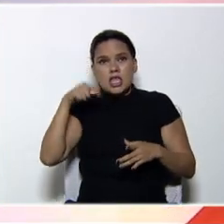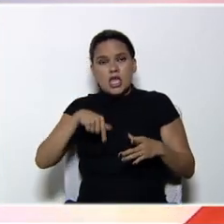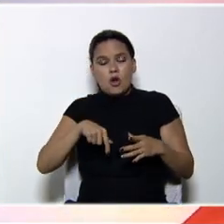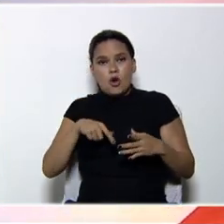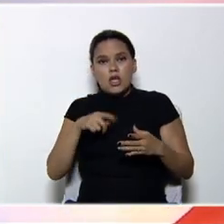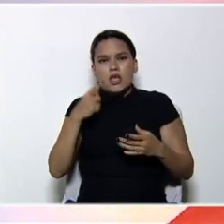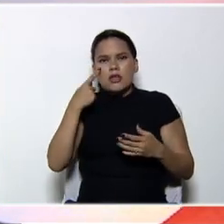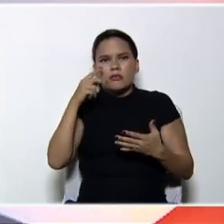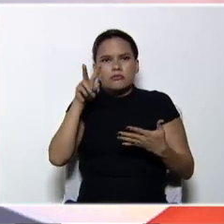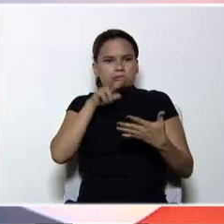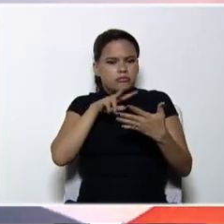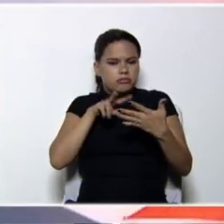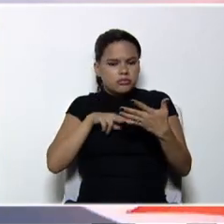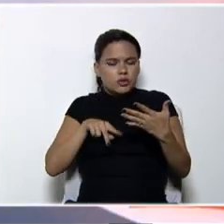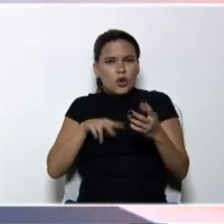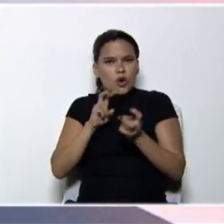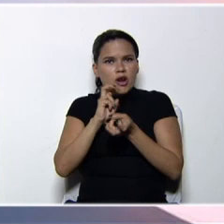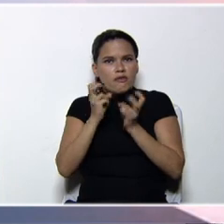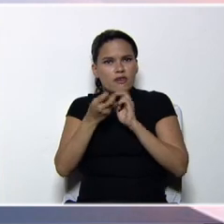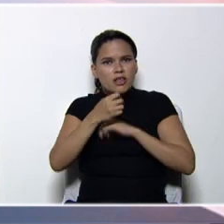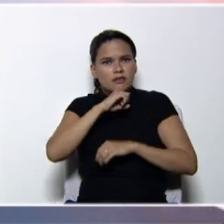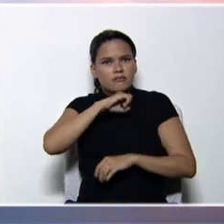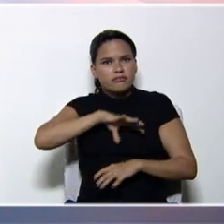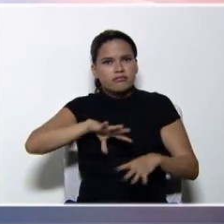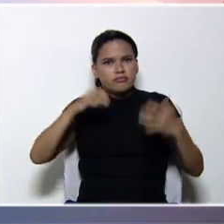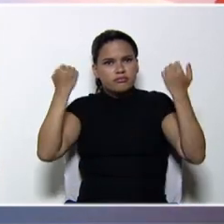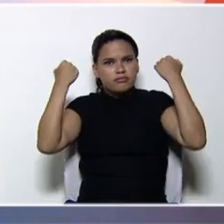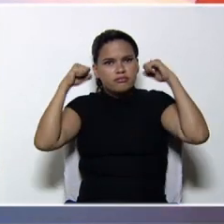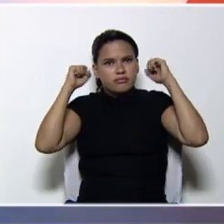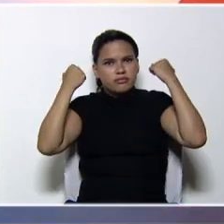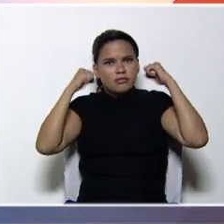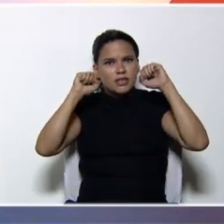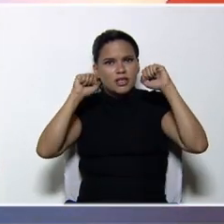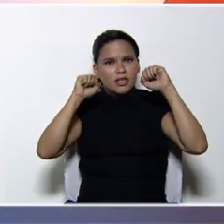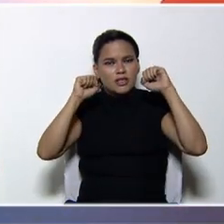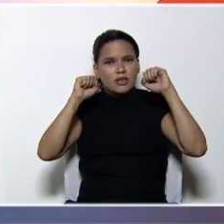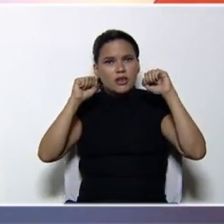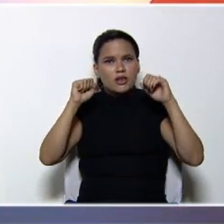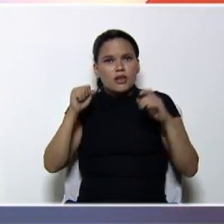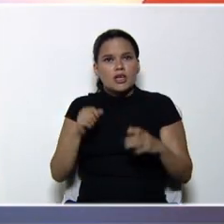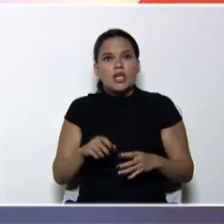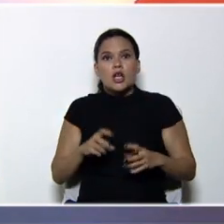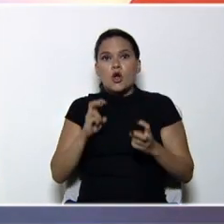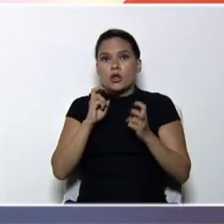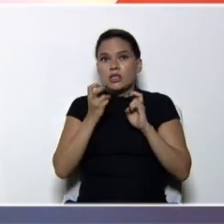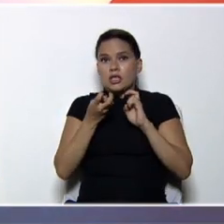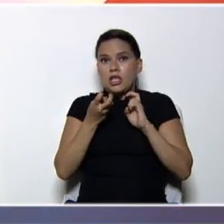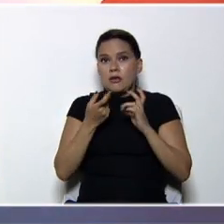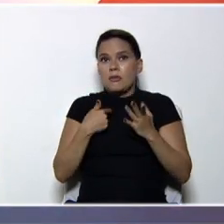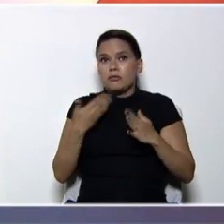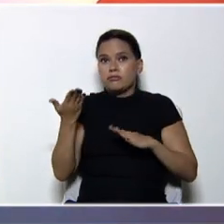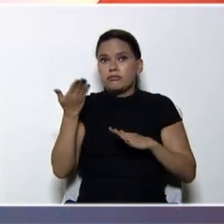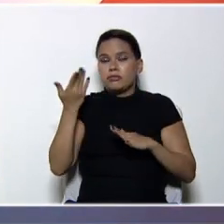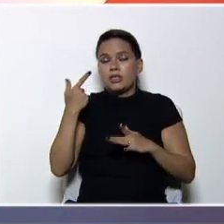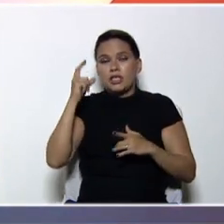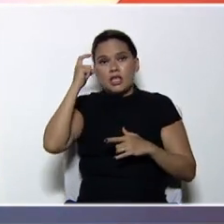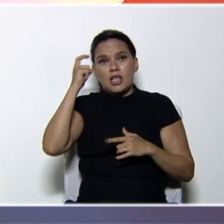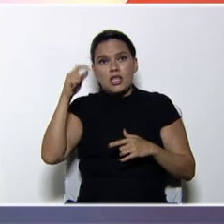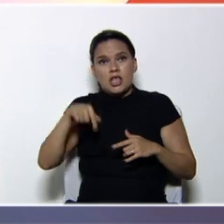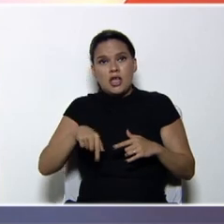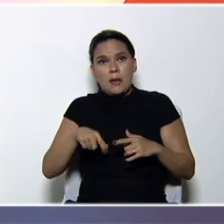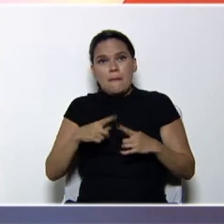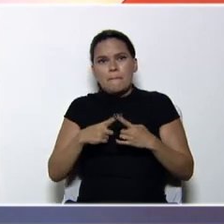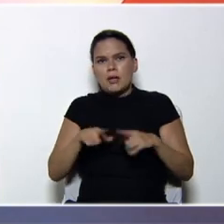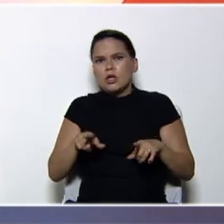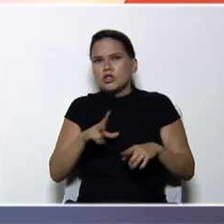todos los referentes teóricos prácticos y por supuesto los temas indispensables y generadores del día de hoy. Pero si no